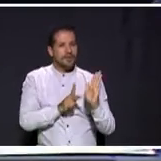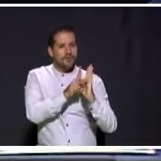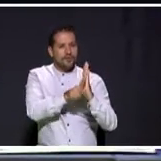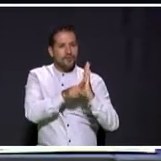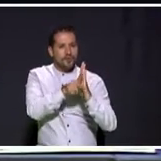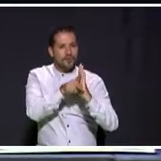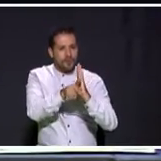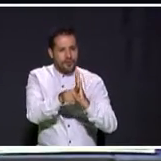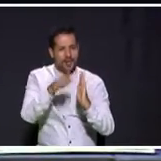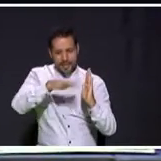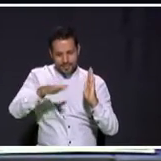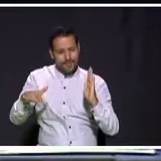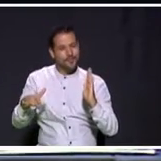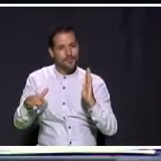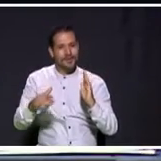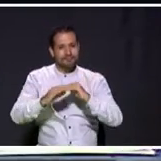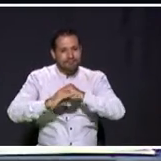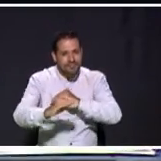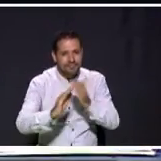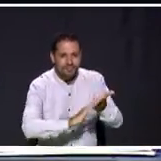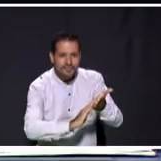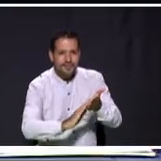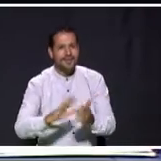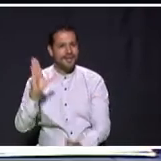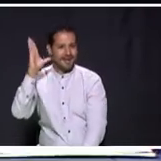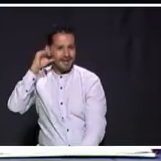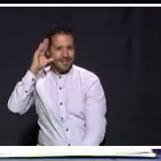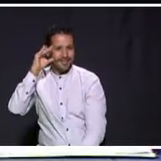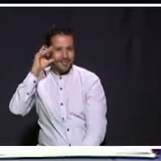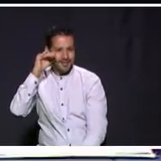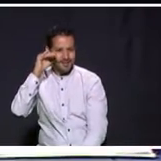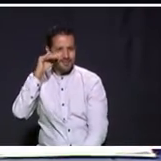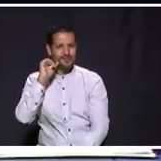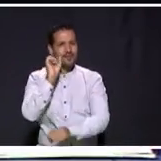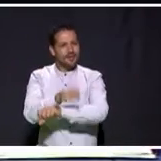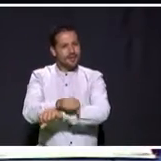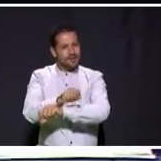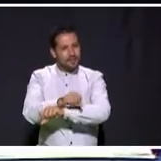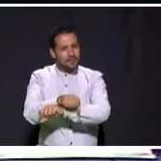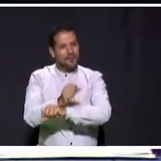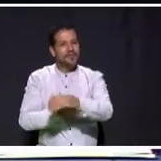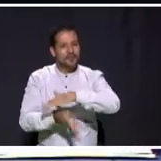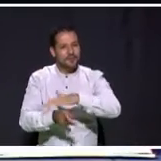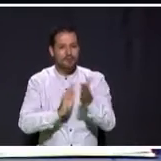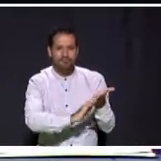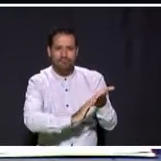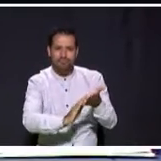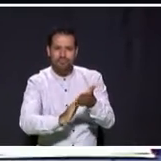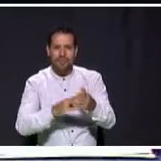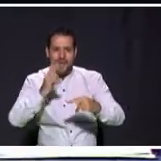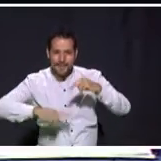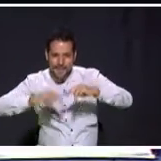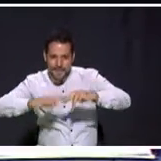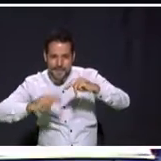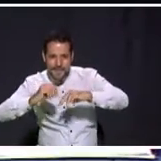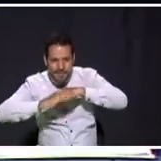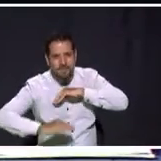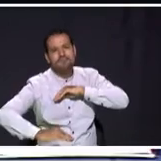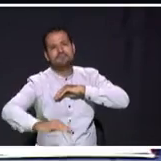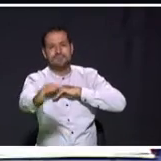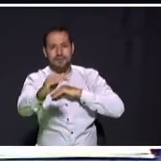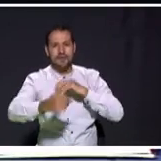el primer tramo entre caldas y barbosa segundo vamos a crear el sistema portuario en urabá